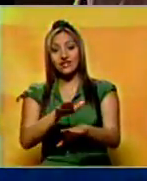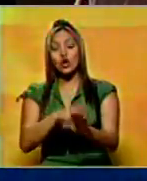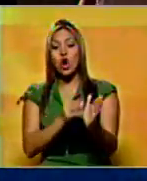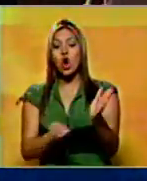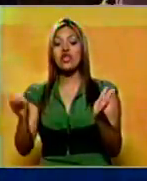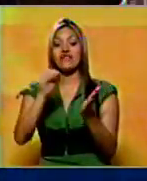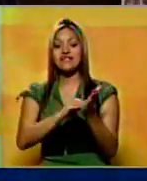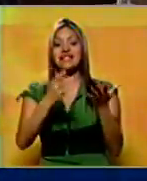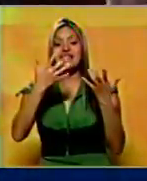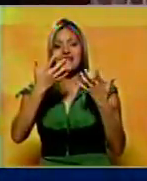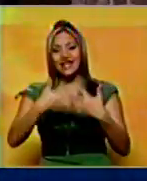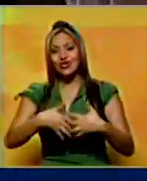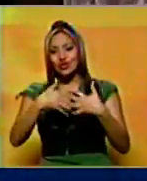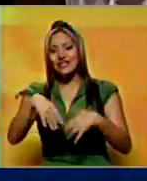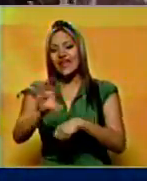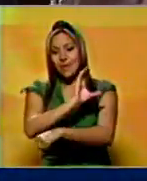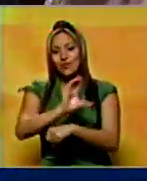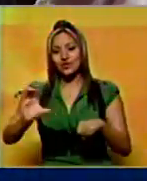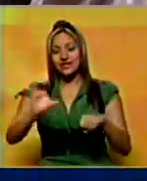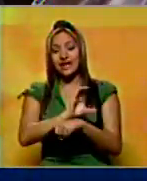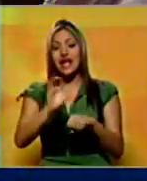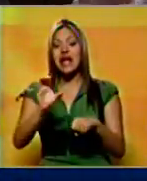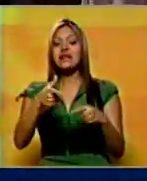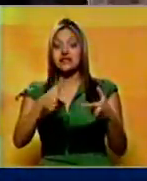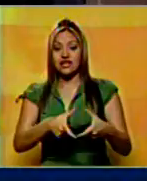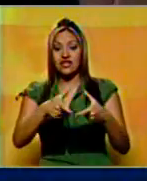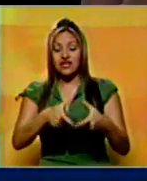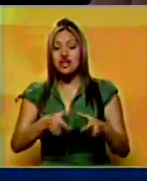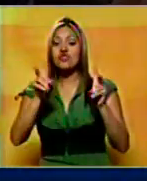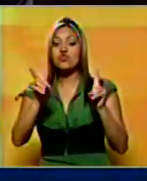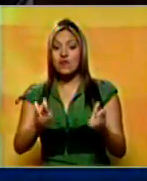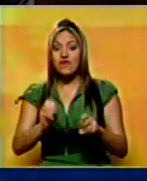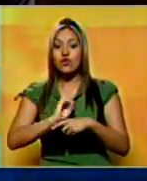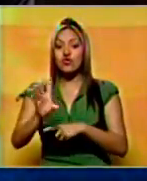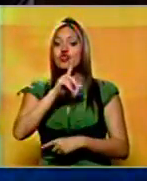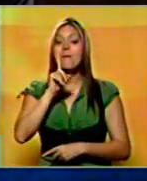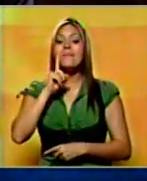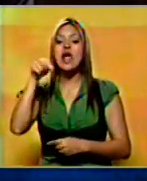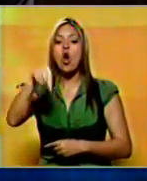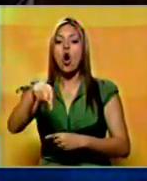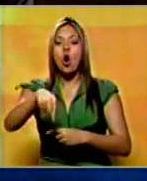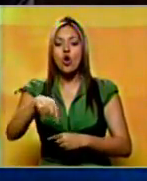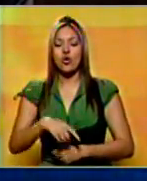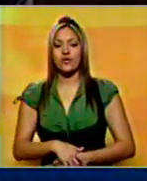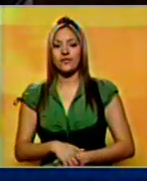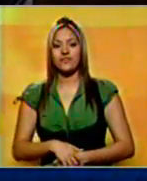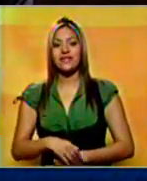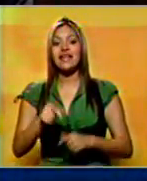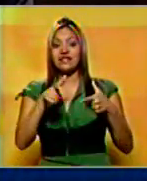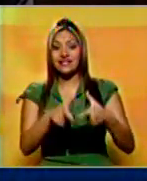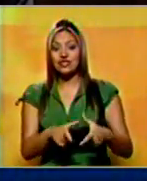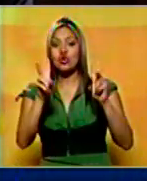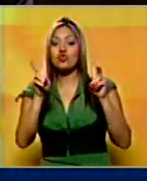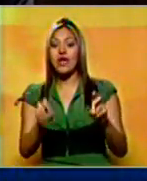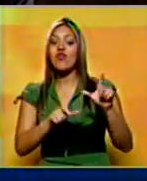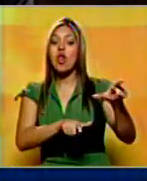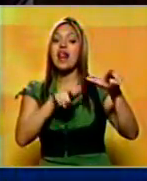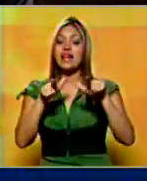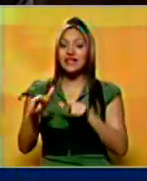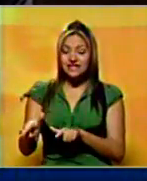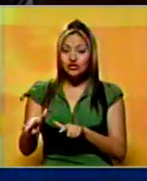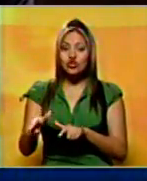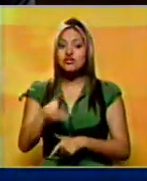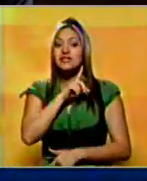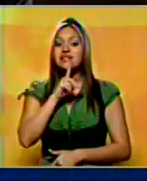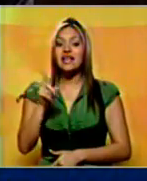a la industria musical con una nueva producción llamada Hoy. Hice un disco nuevo, ya está terminado, se